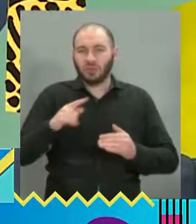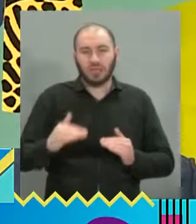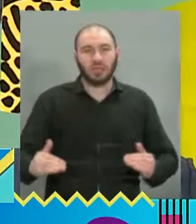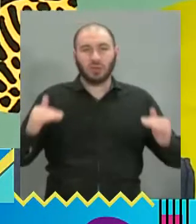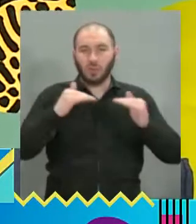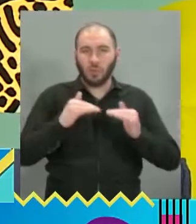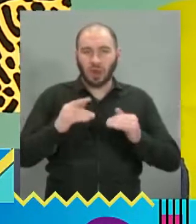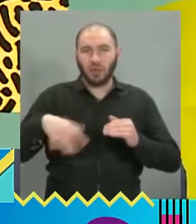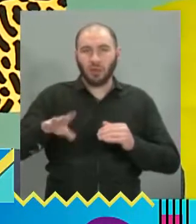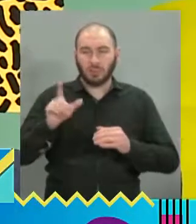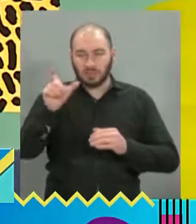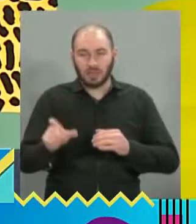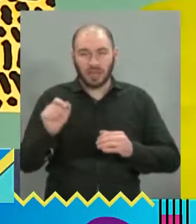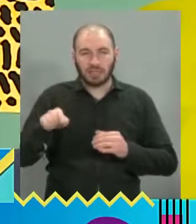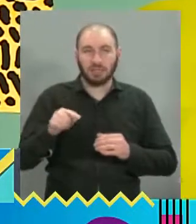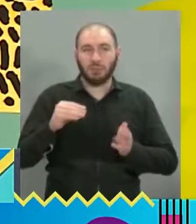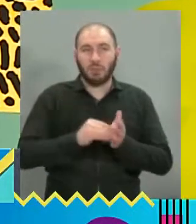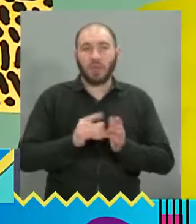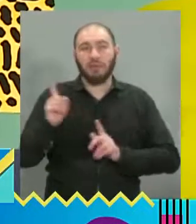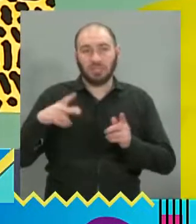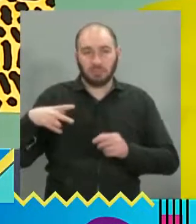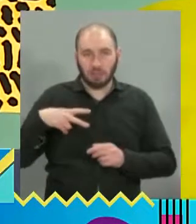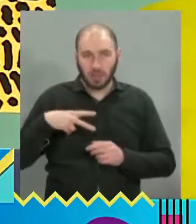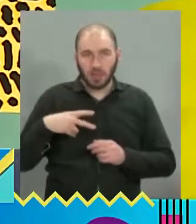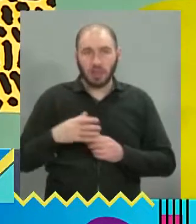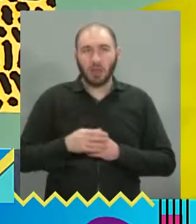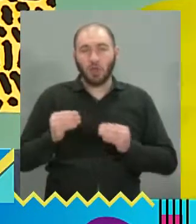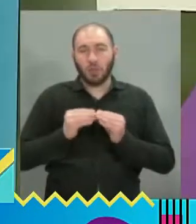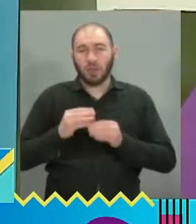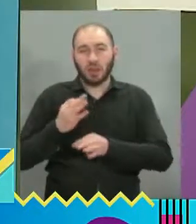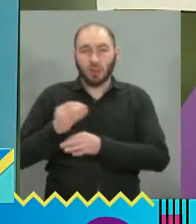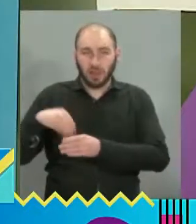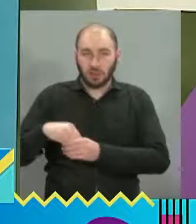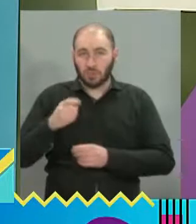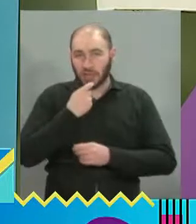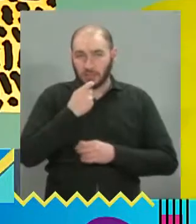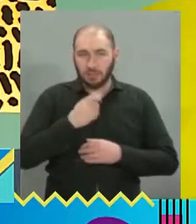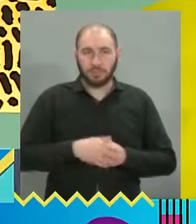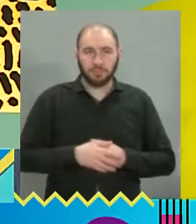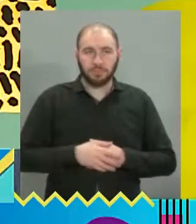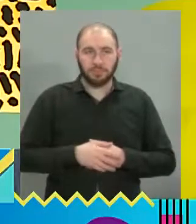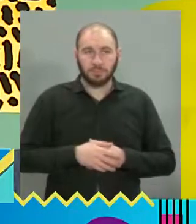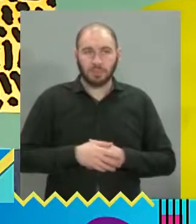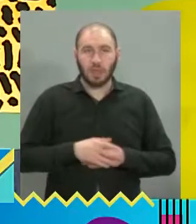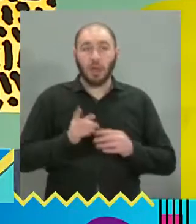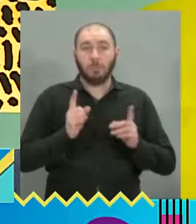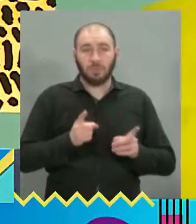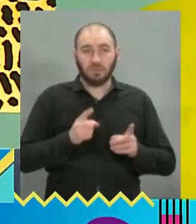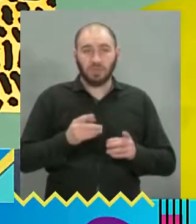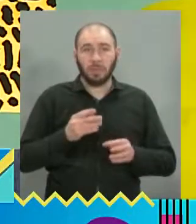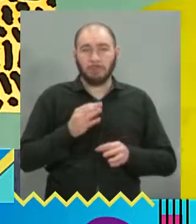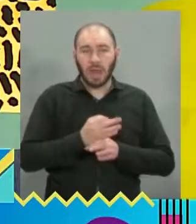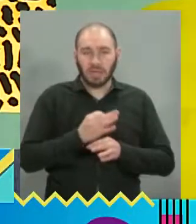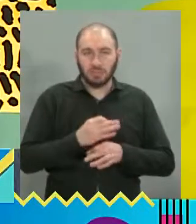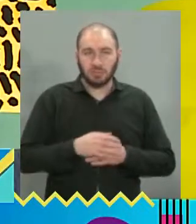igualitario en esa persona en una instancia a veces privada de compañeros y compañeras de escuela. Por ejemplo, ha habido docentes,